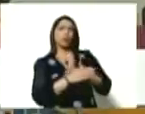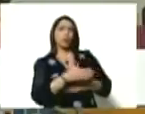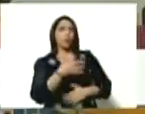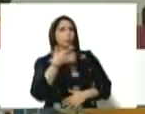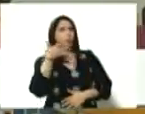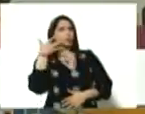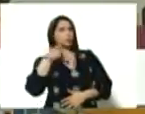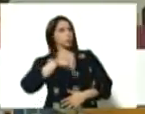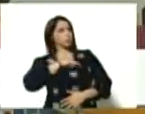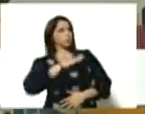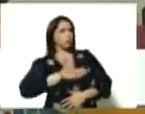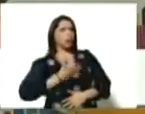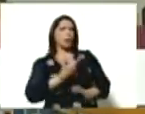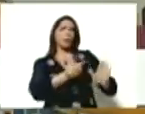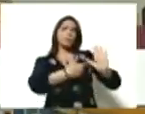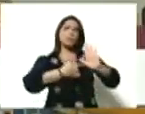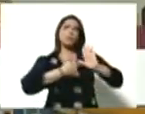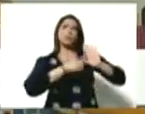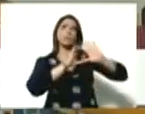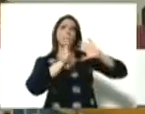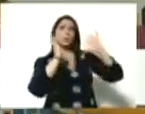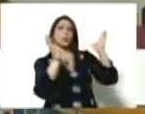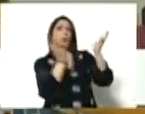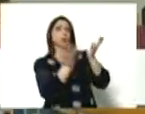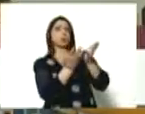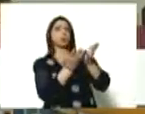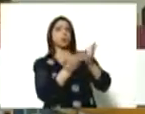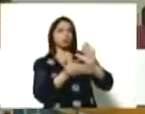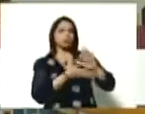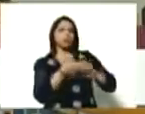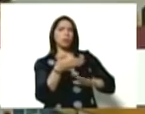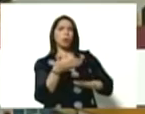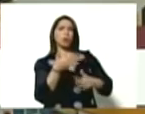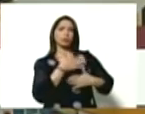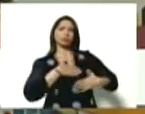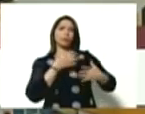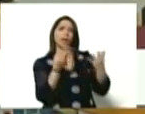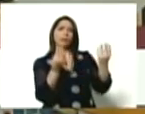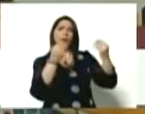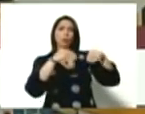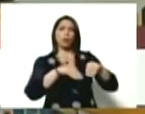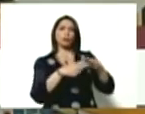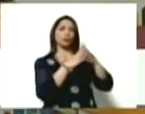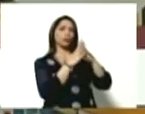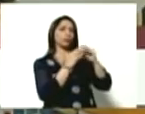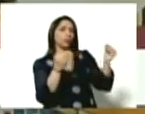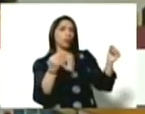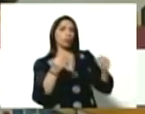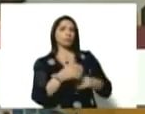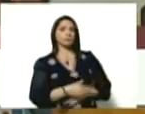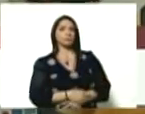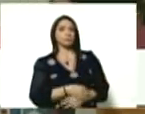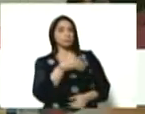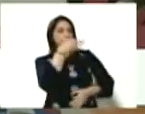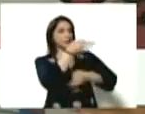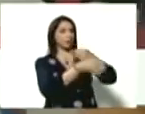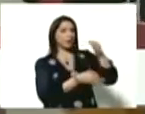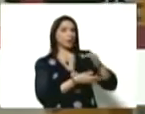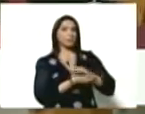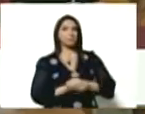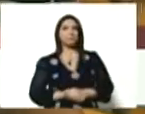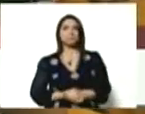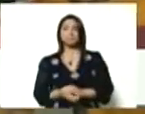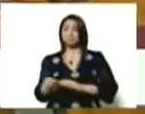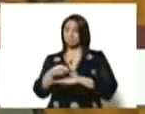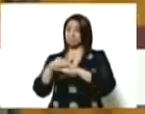que nosotros podemos mostrar al mundo y me voy muy conforme también con todo lo que acá pues se ha explicado. Ministro, en